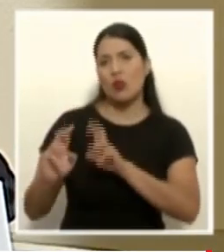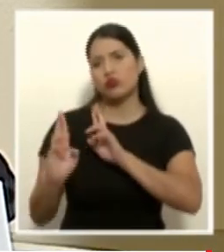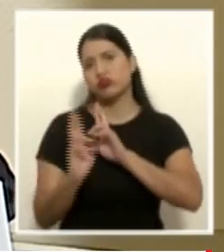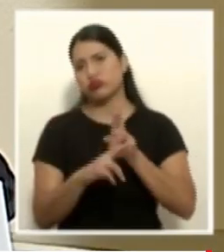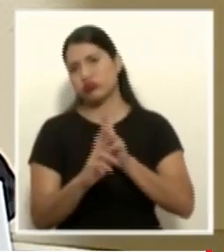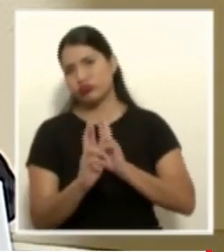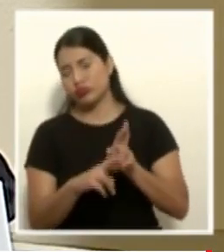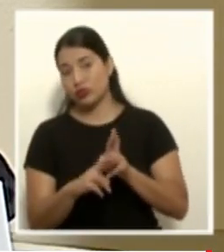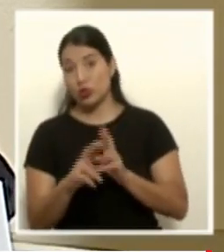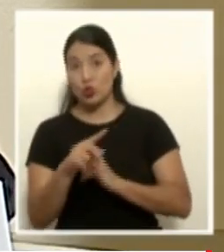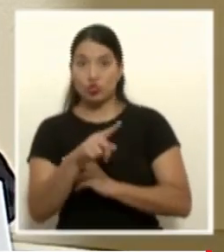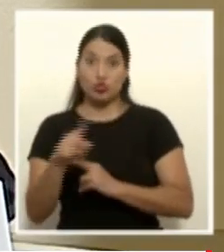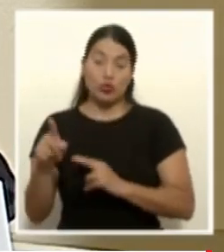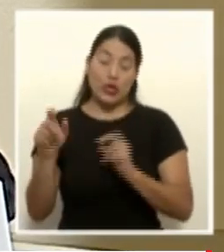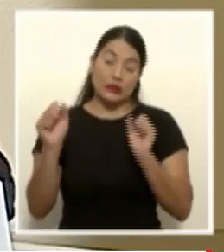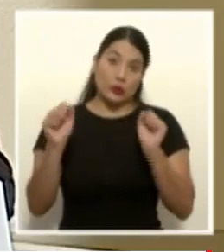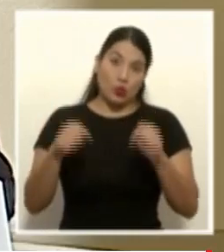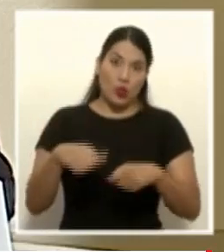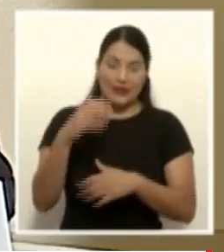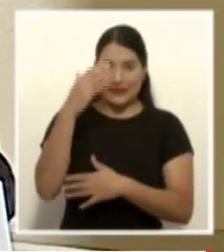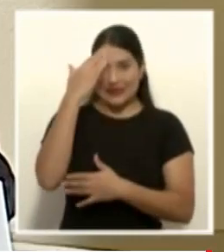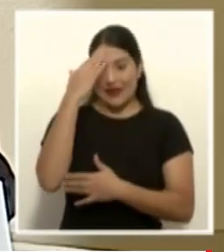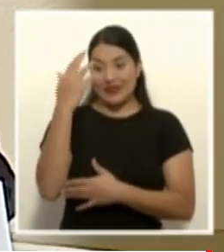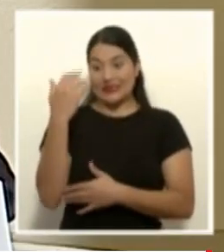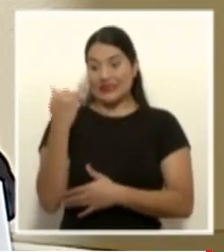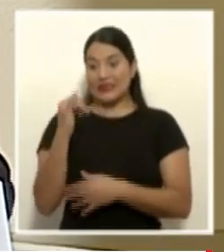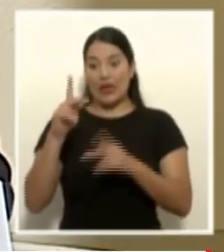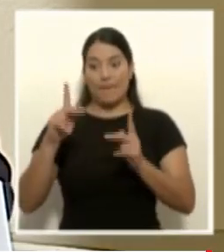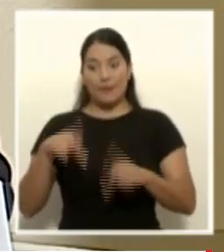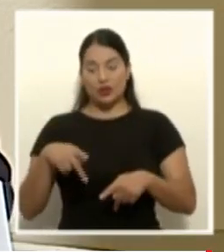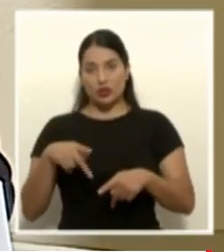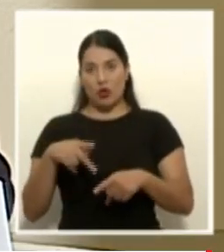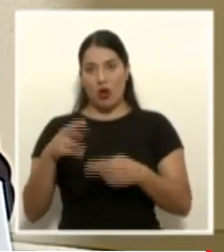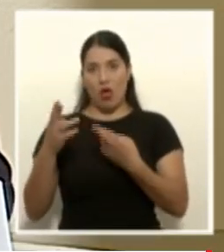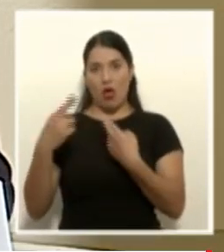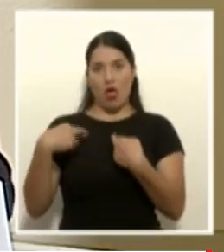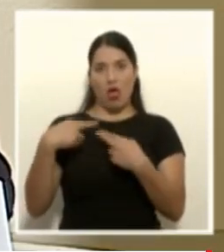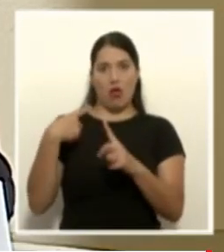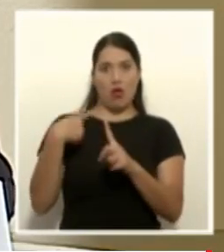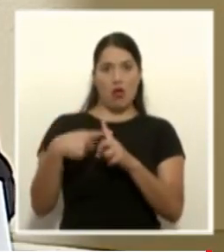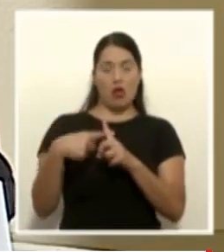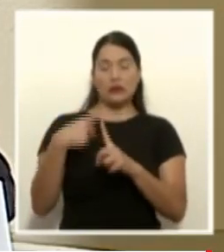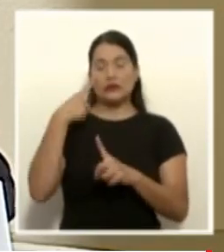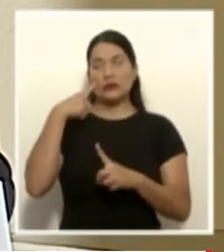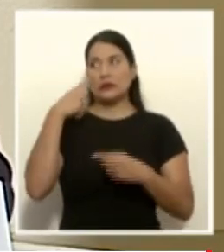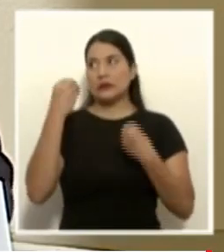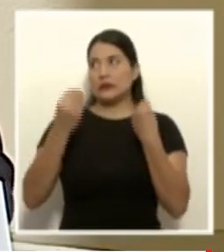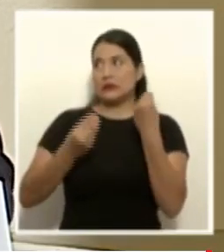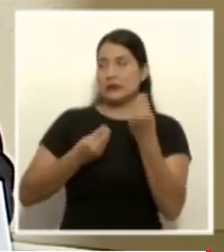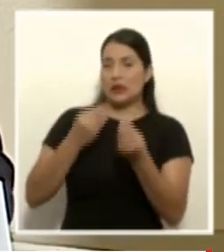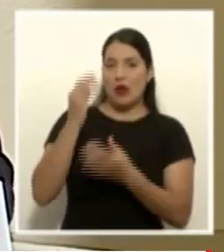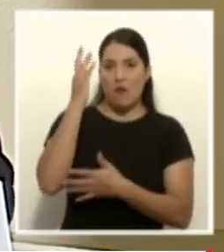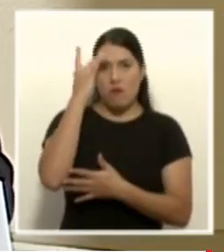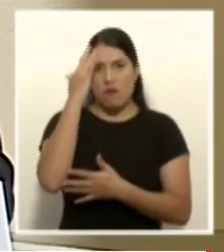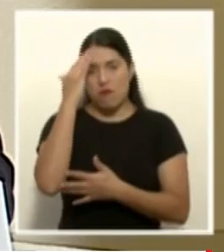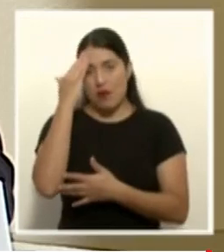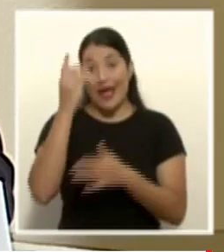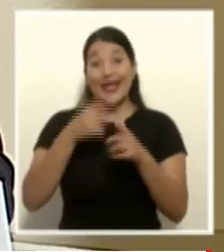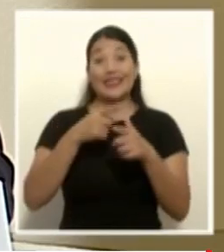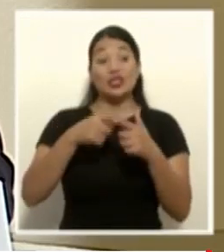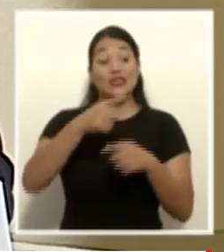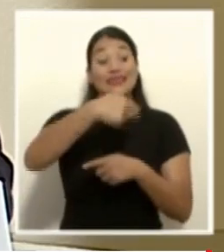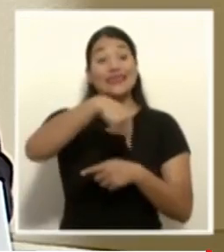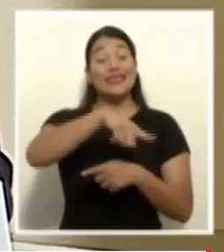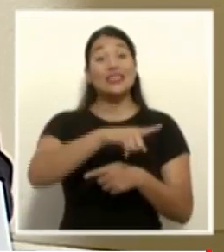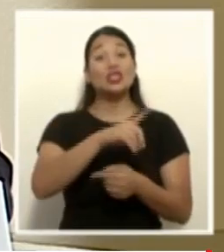Se podrán imaginar que las personas cuando salen positivas tienen una enorme cantidad de inquietudes, esas se las resuelven estos médicos por